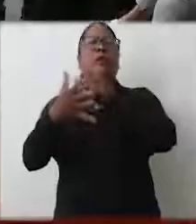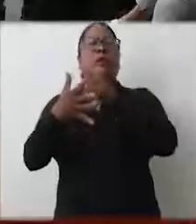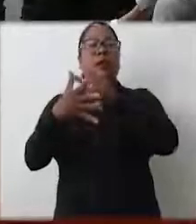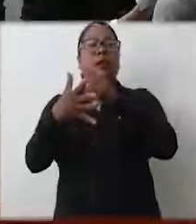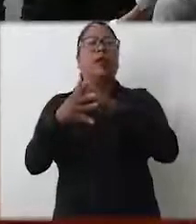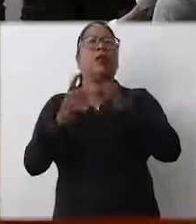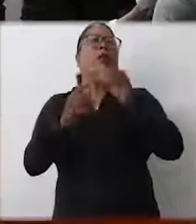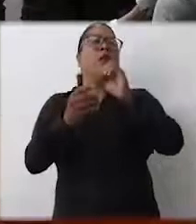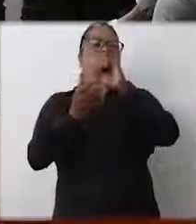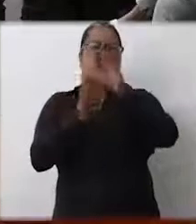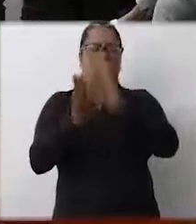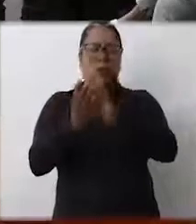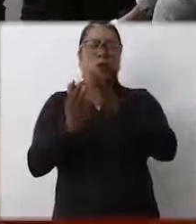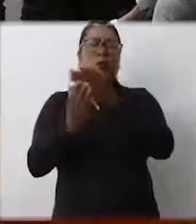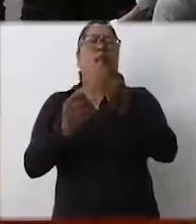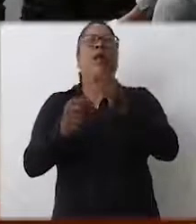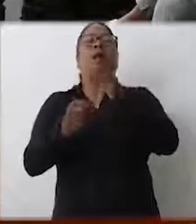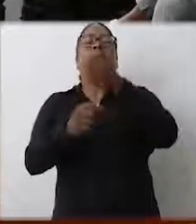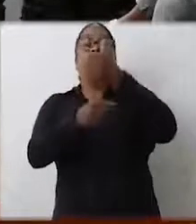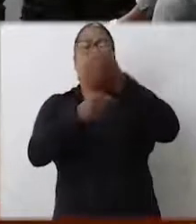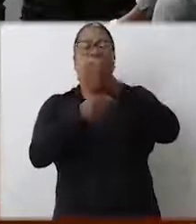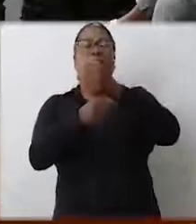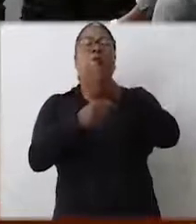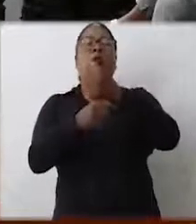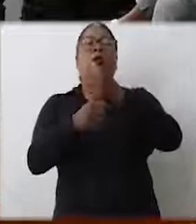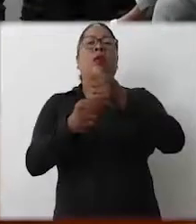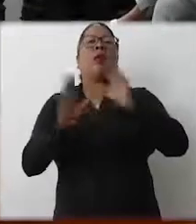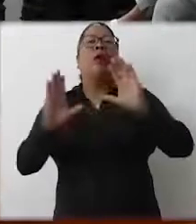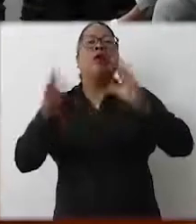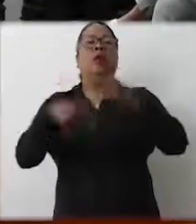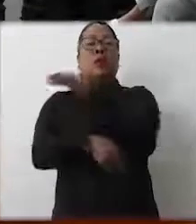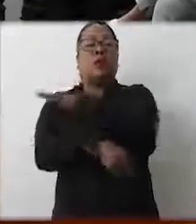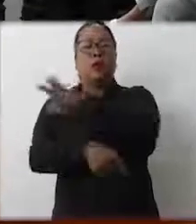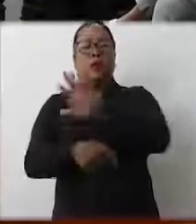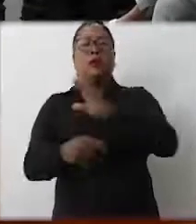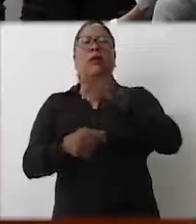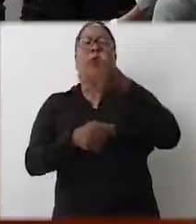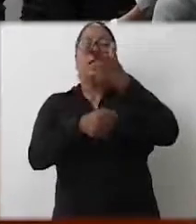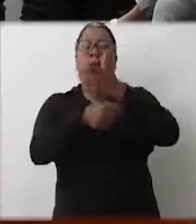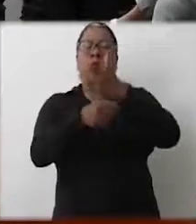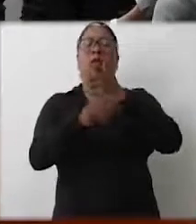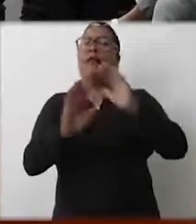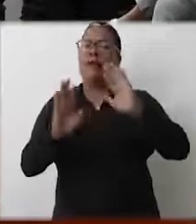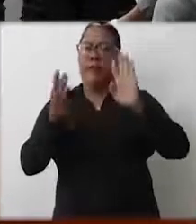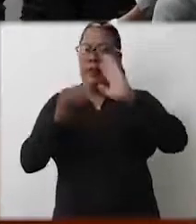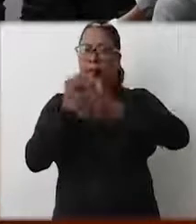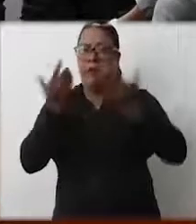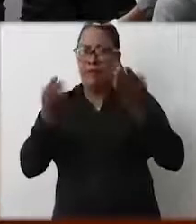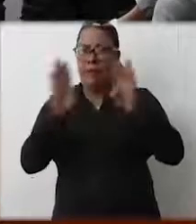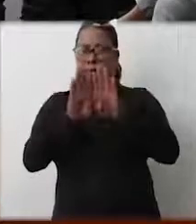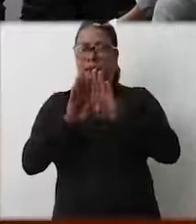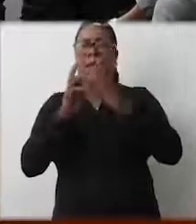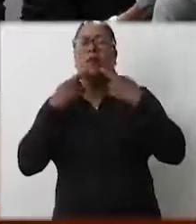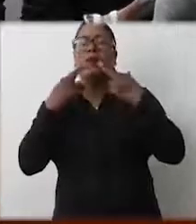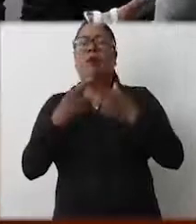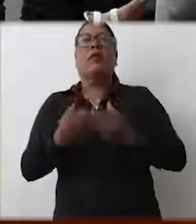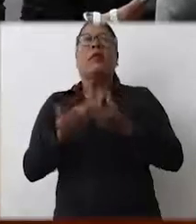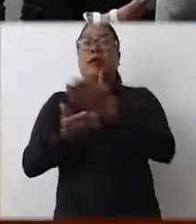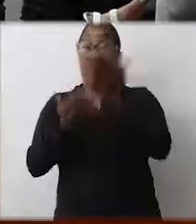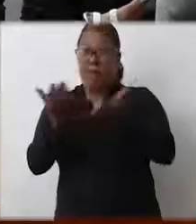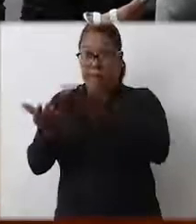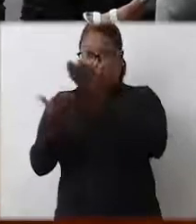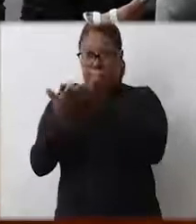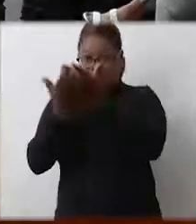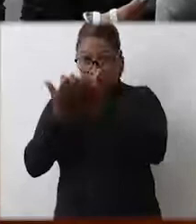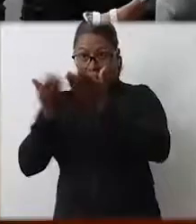aprobación de este honorable cabildo el proyecto de orden del día con el que acaba de dar cuenta. En votación económica se pregunta si es de aprobarse